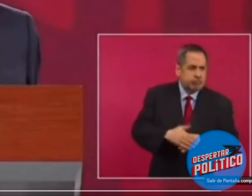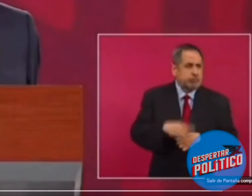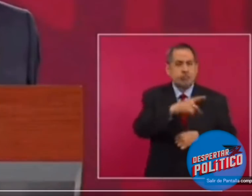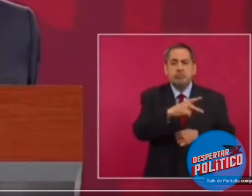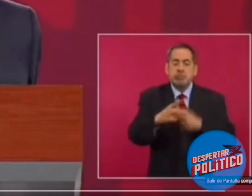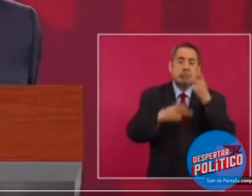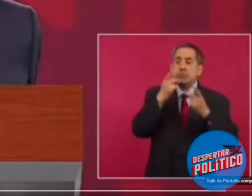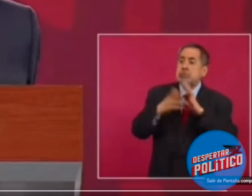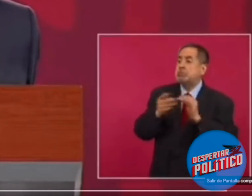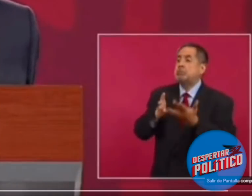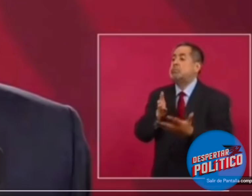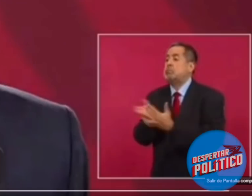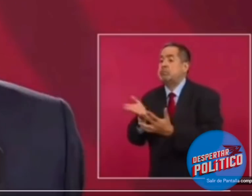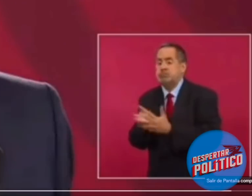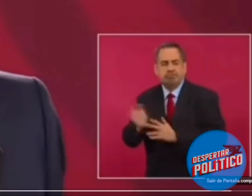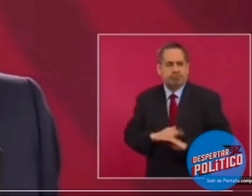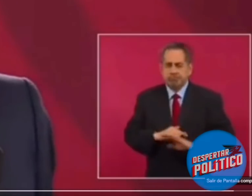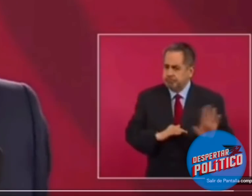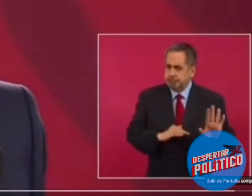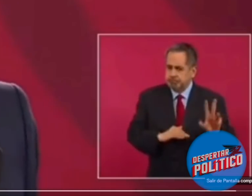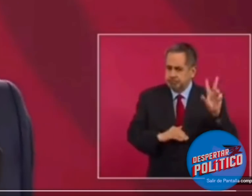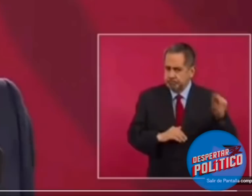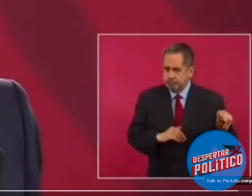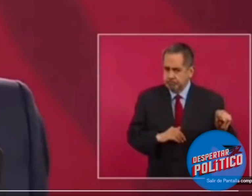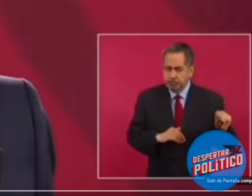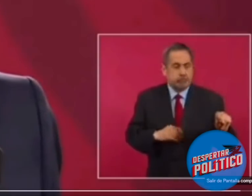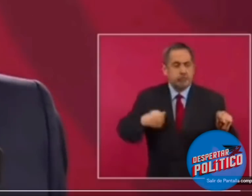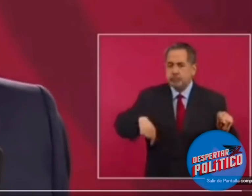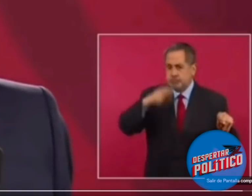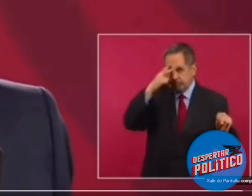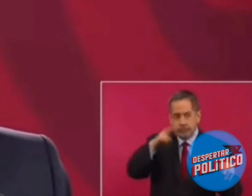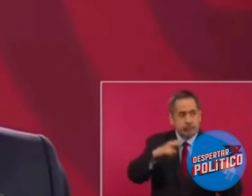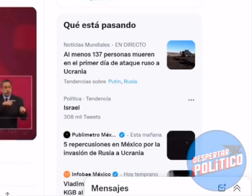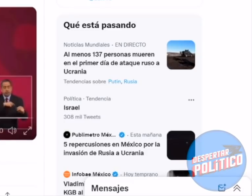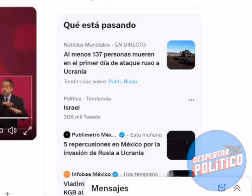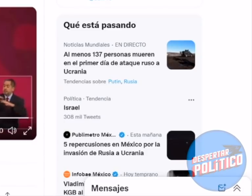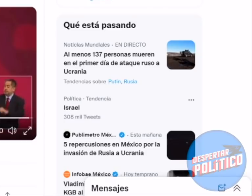manera injerencista, porque México no es colonia.